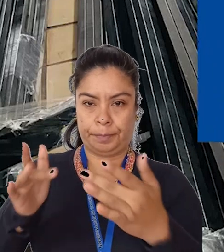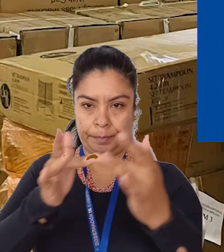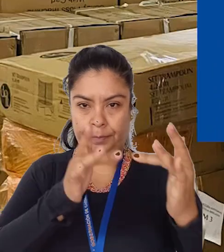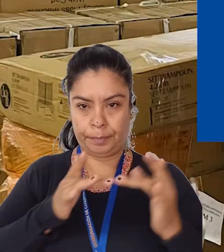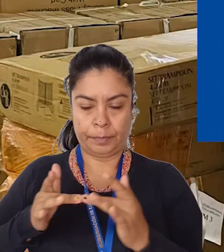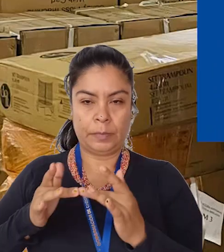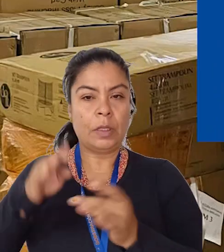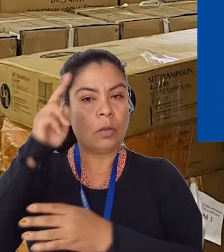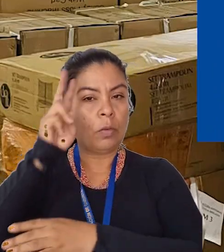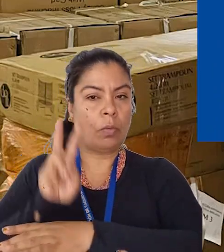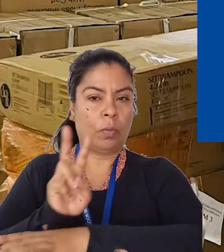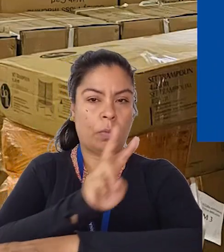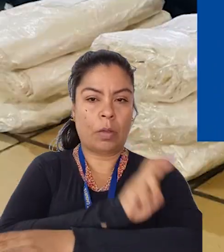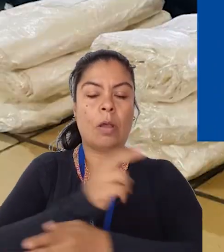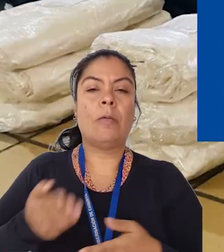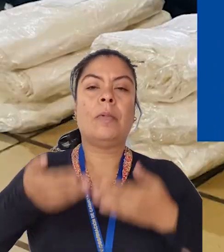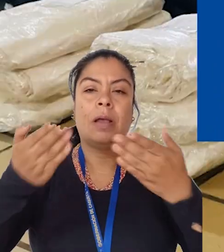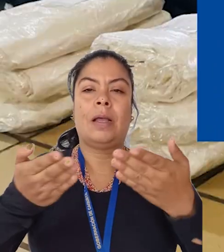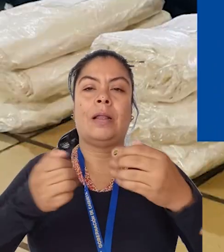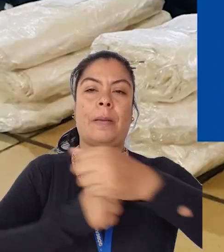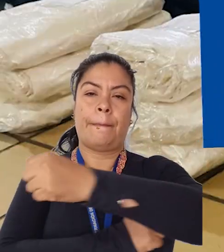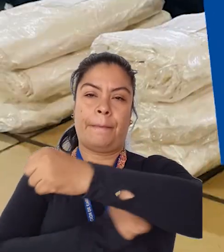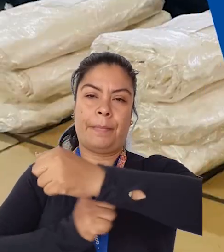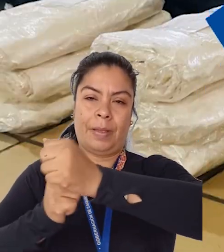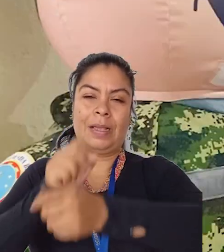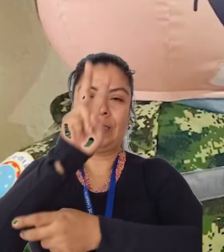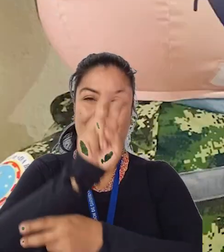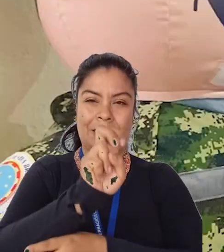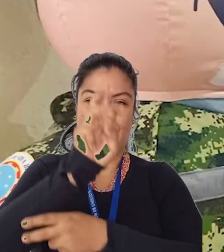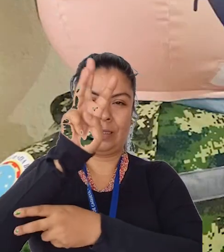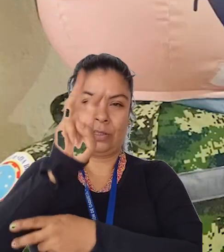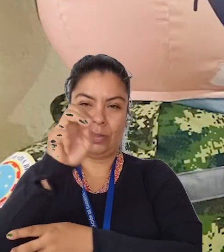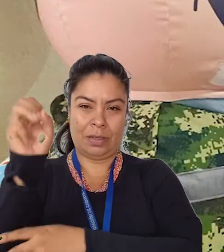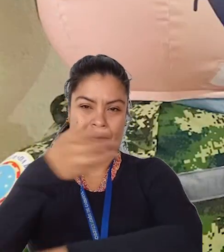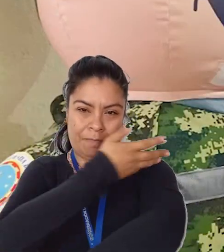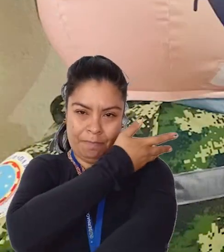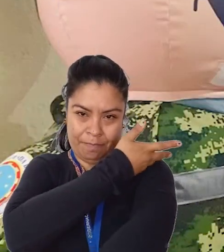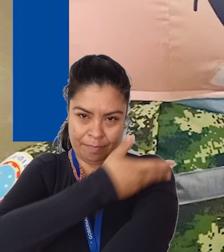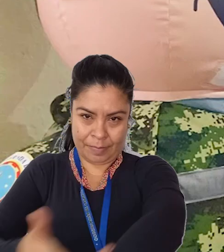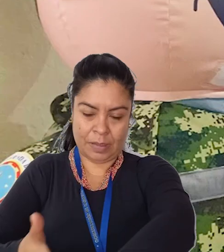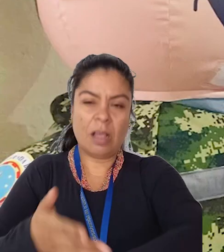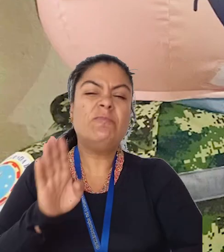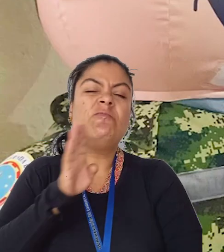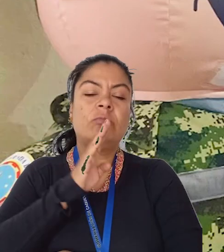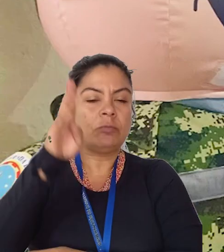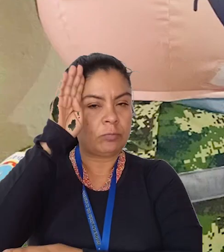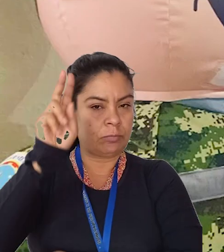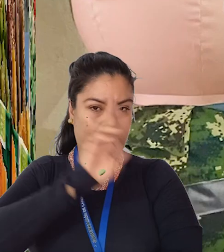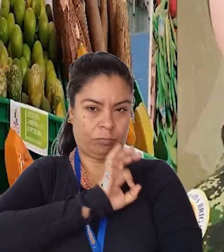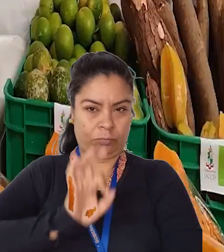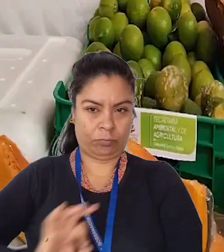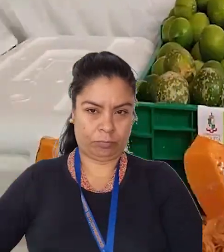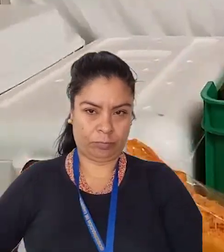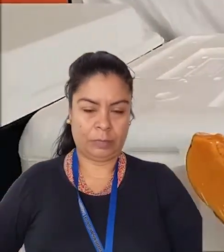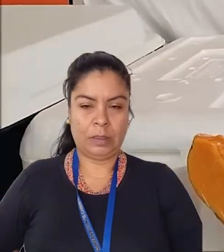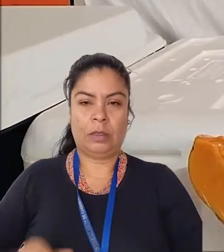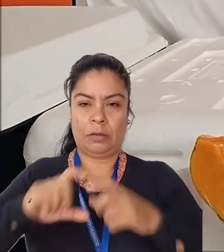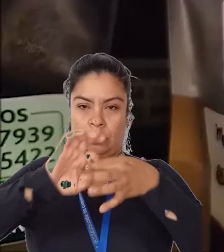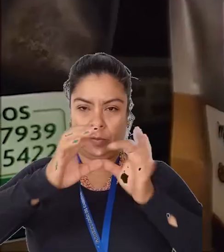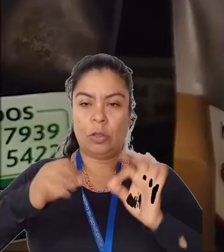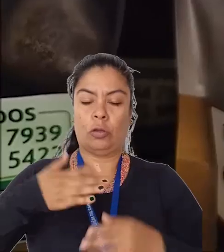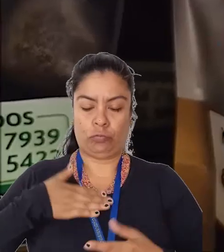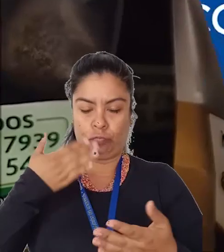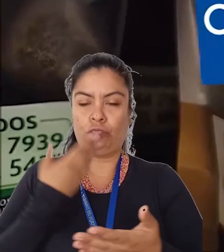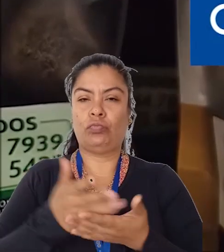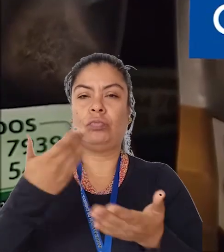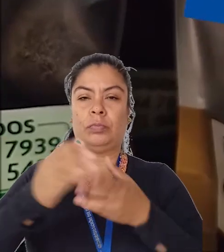y la fuerza pública, entregamos fortalecimientos por más de 730 millones de pesos al Ejército Nacional. Con nuestro eslogan "Yo